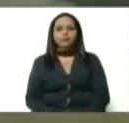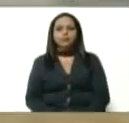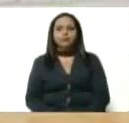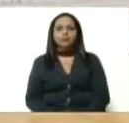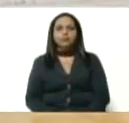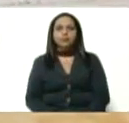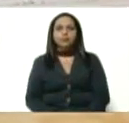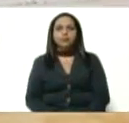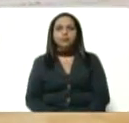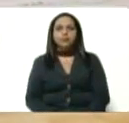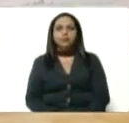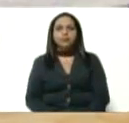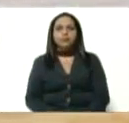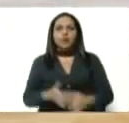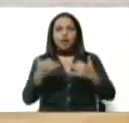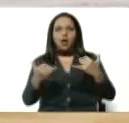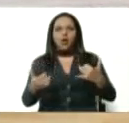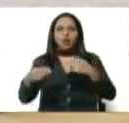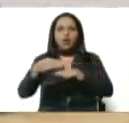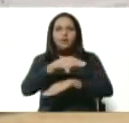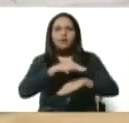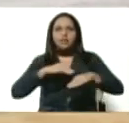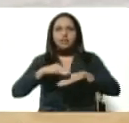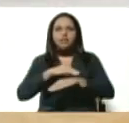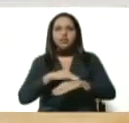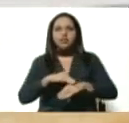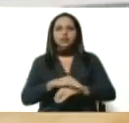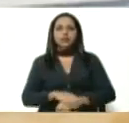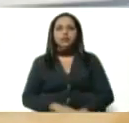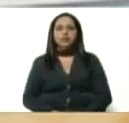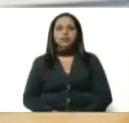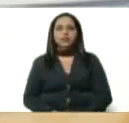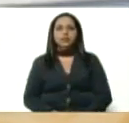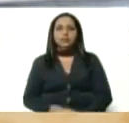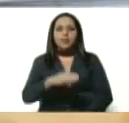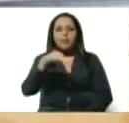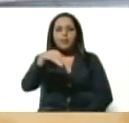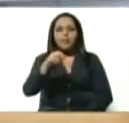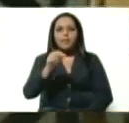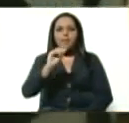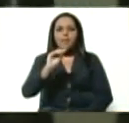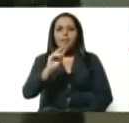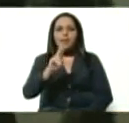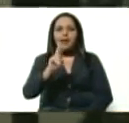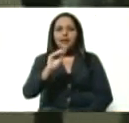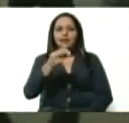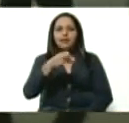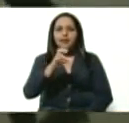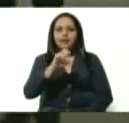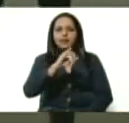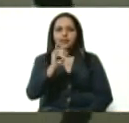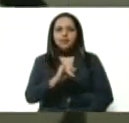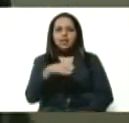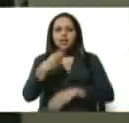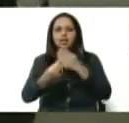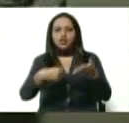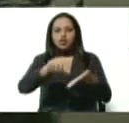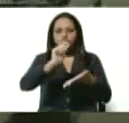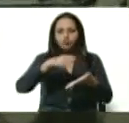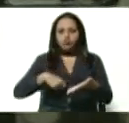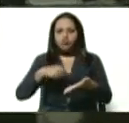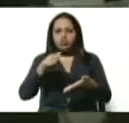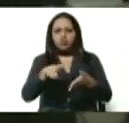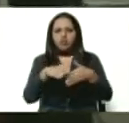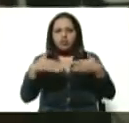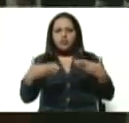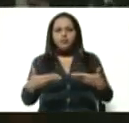Ahora le toca el turno al ministro Jorge Márquez. Vemos allí, ya hizo la realización de la firma en este libro de